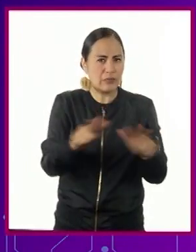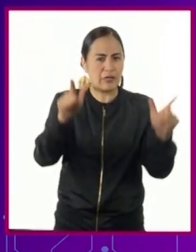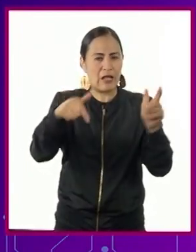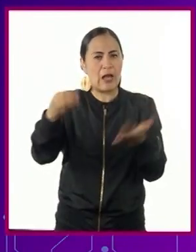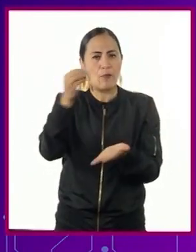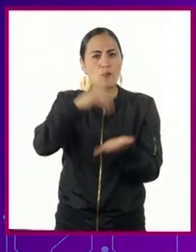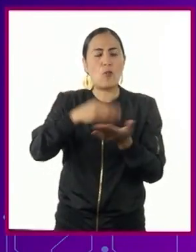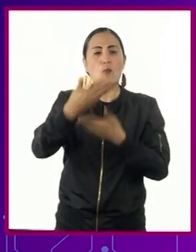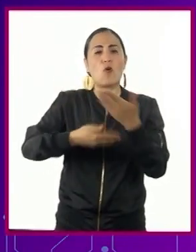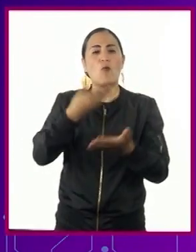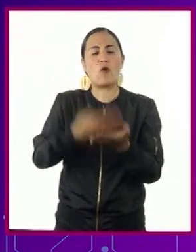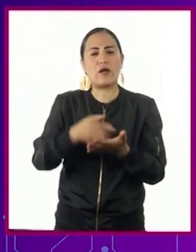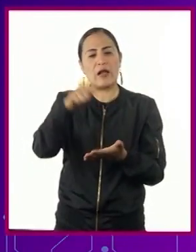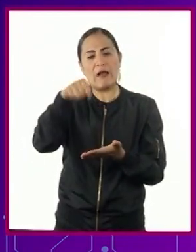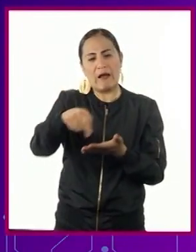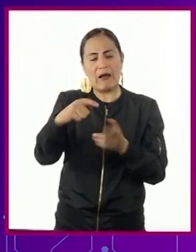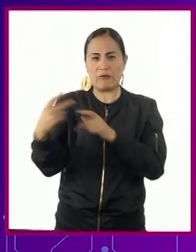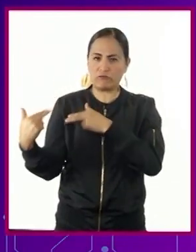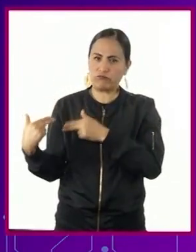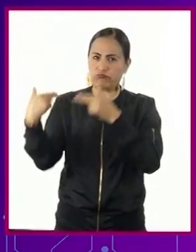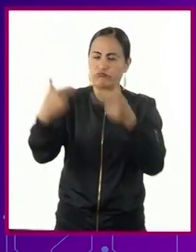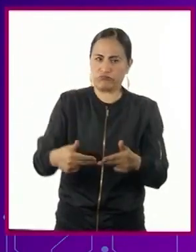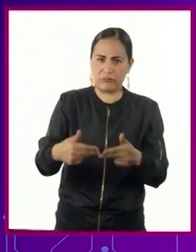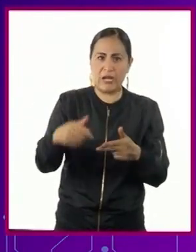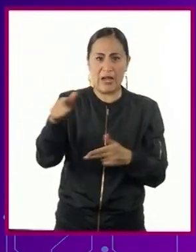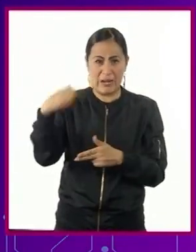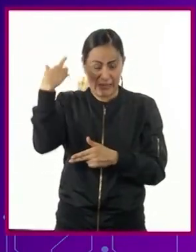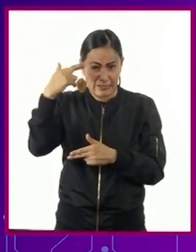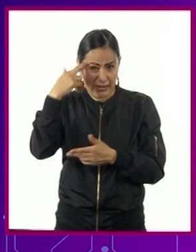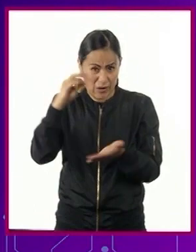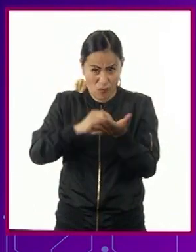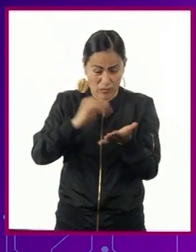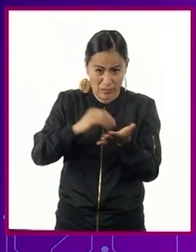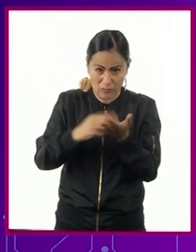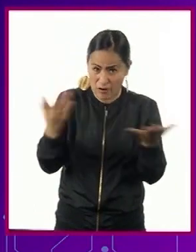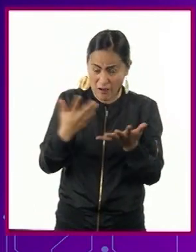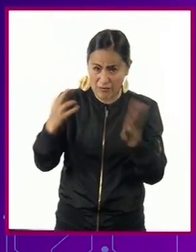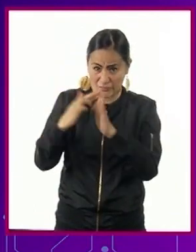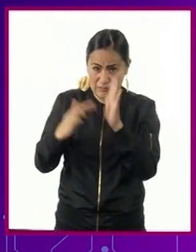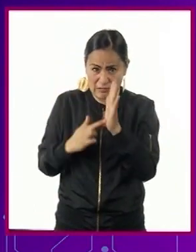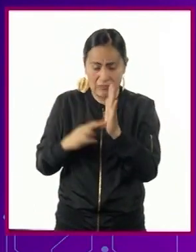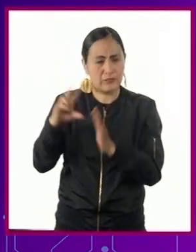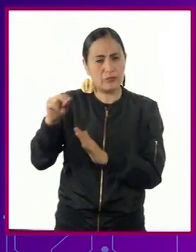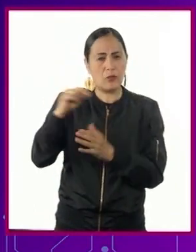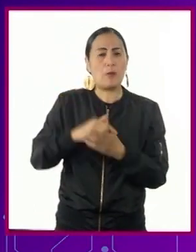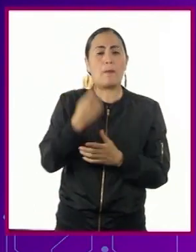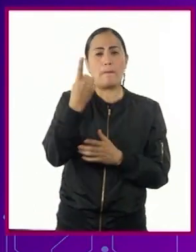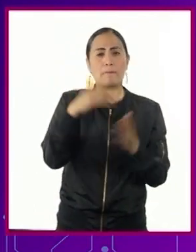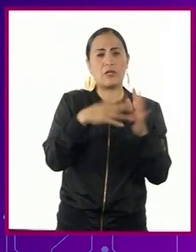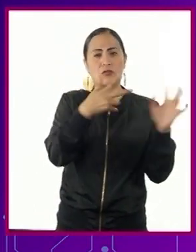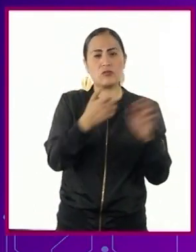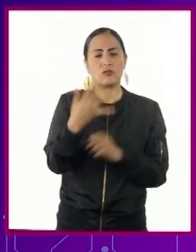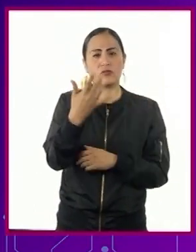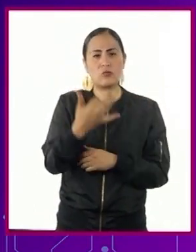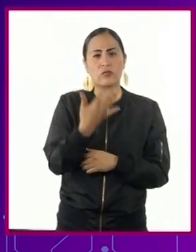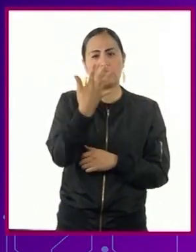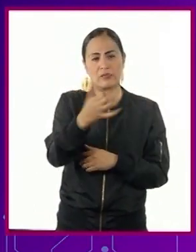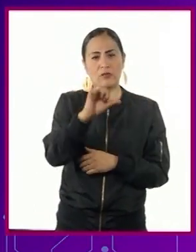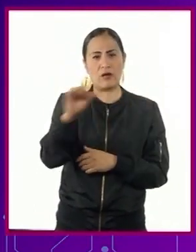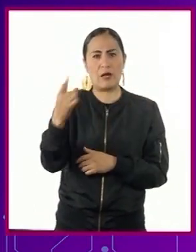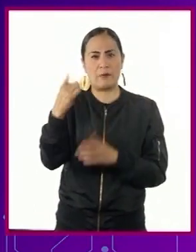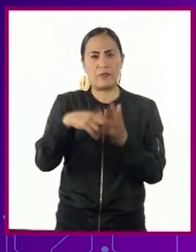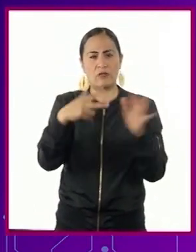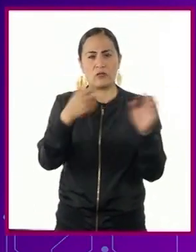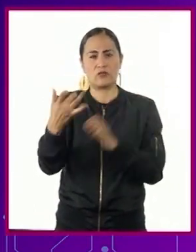por completo el orden social heredado de la colonia. Entre 1855 y 1857 se emitieron